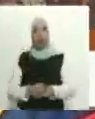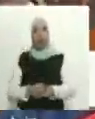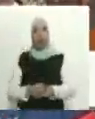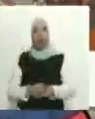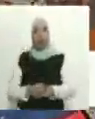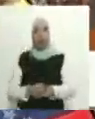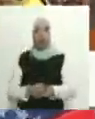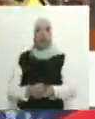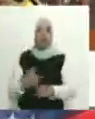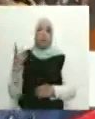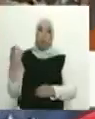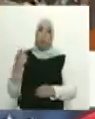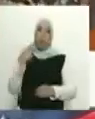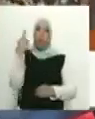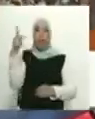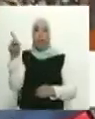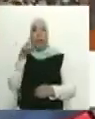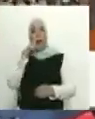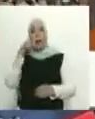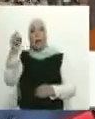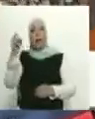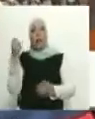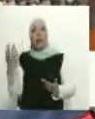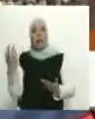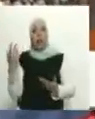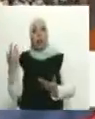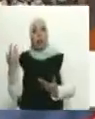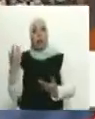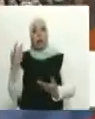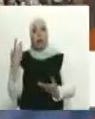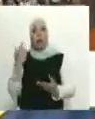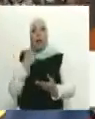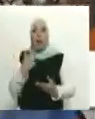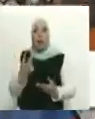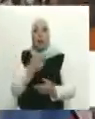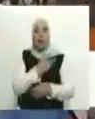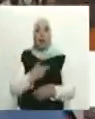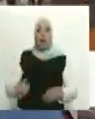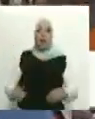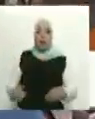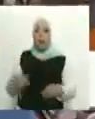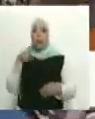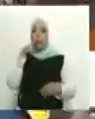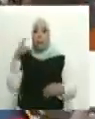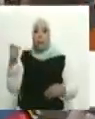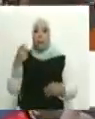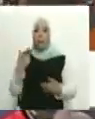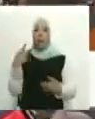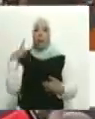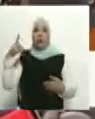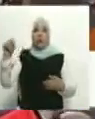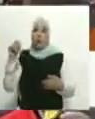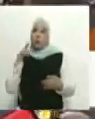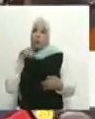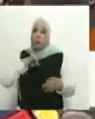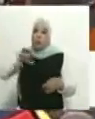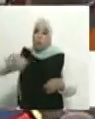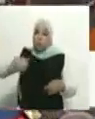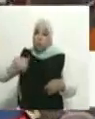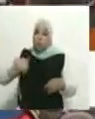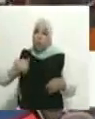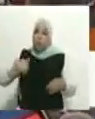Porque eso es lo que nos ha mandado el presidente Nicolás Maduro, ¿ves? ¿Qué nos dice Nicolás? Ustedes se van, ¿a Pedro? Pedro Infante, que está con